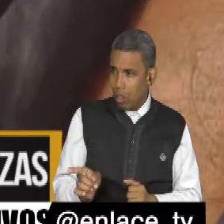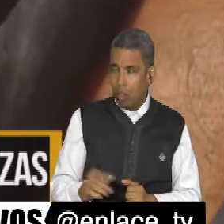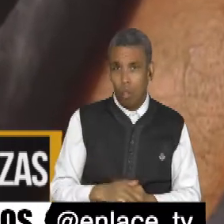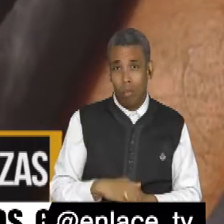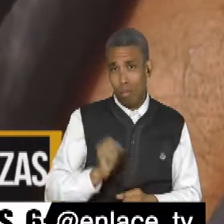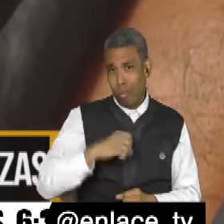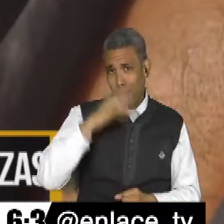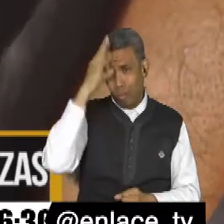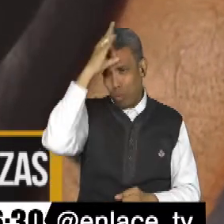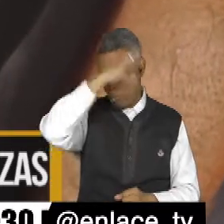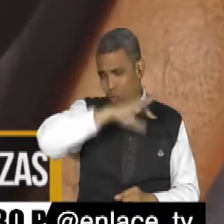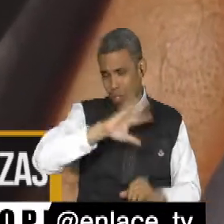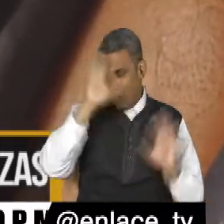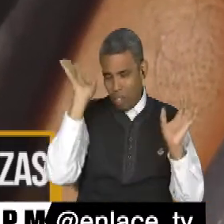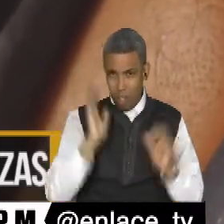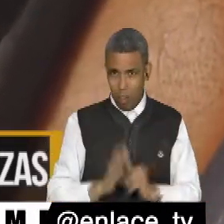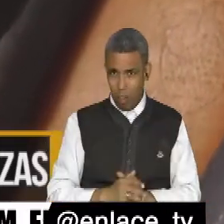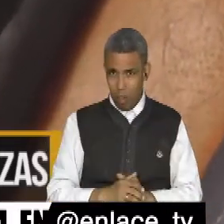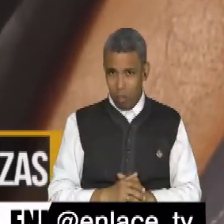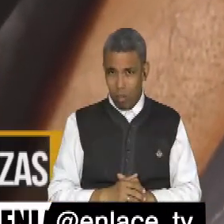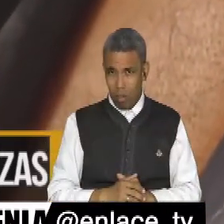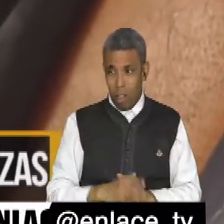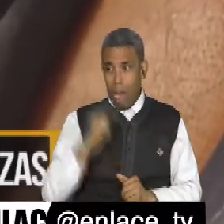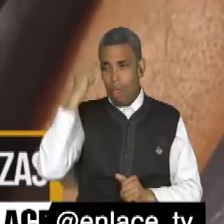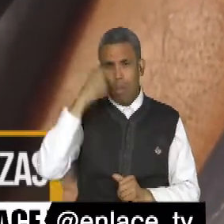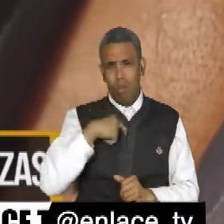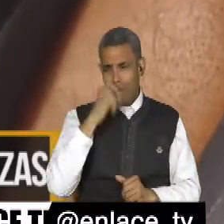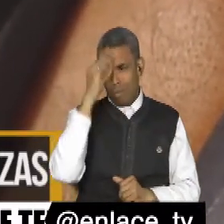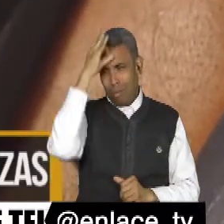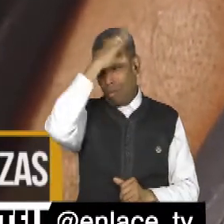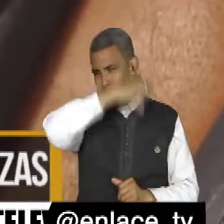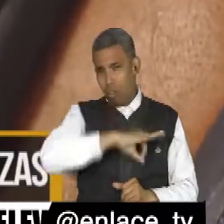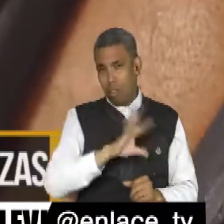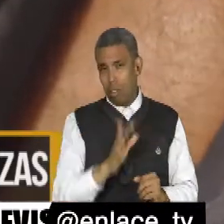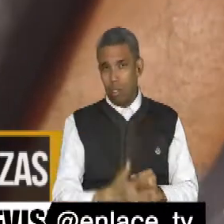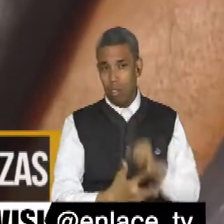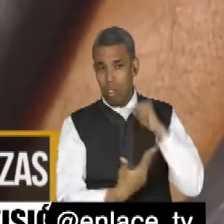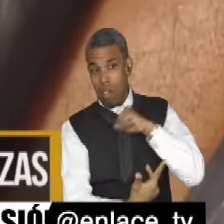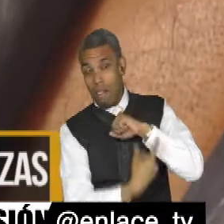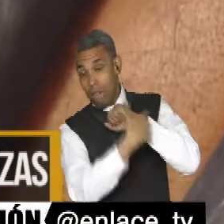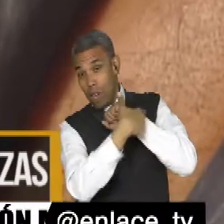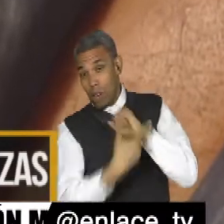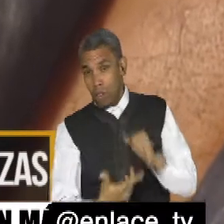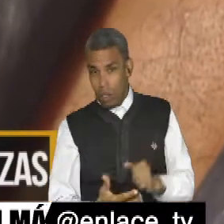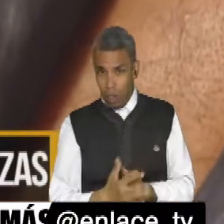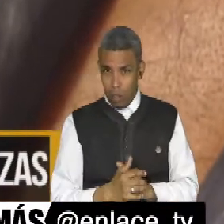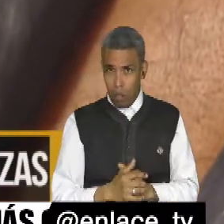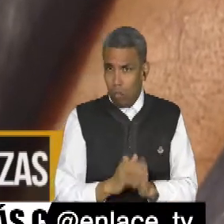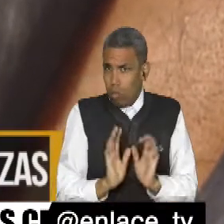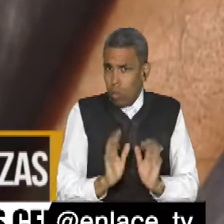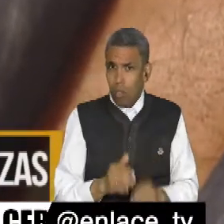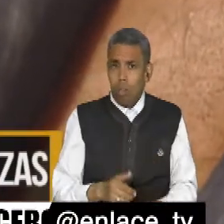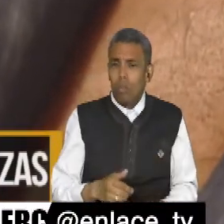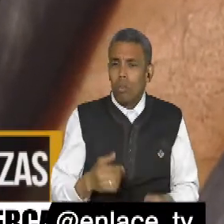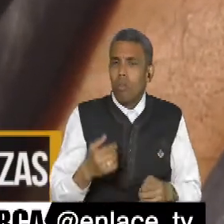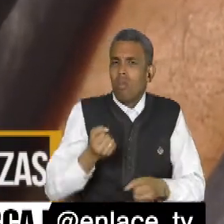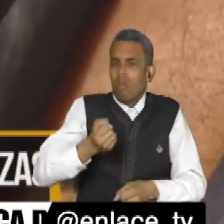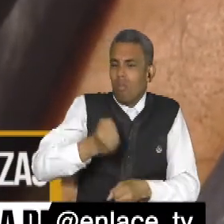¿cuándo? Nunca. Nunca. Porque uno de todas maneras vive por allá en el campo y